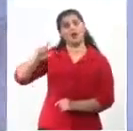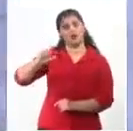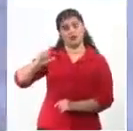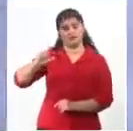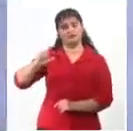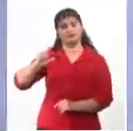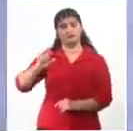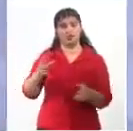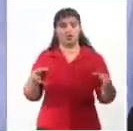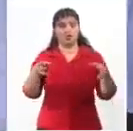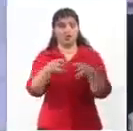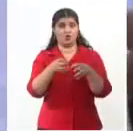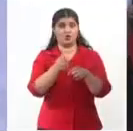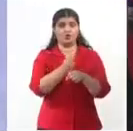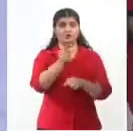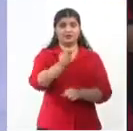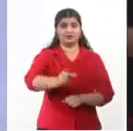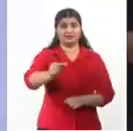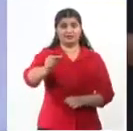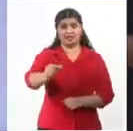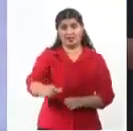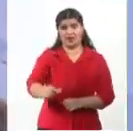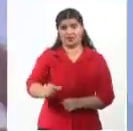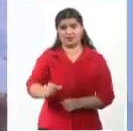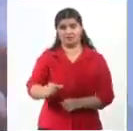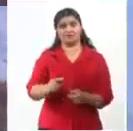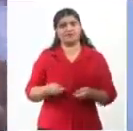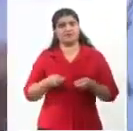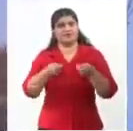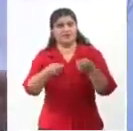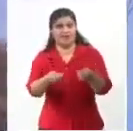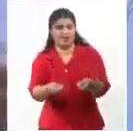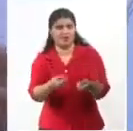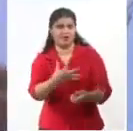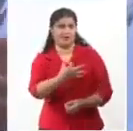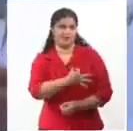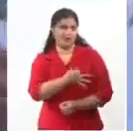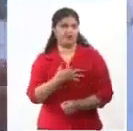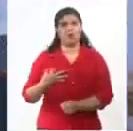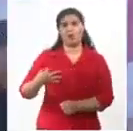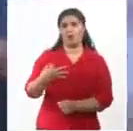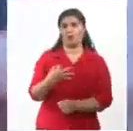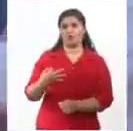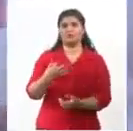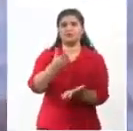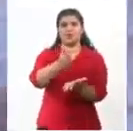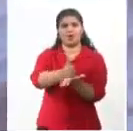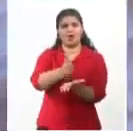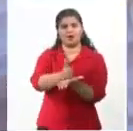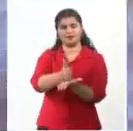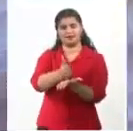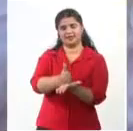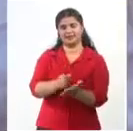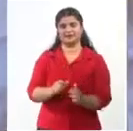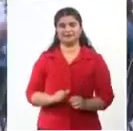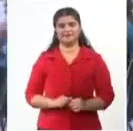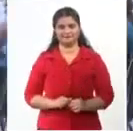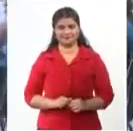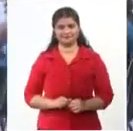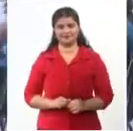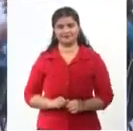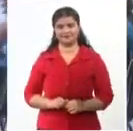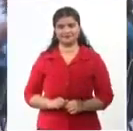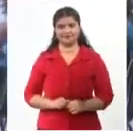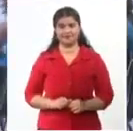un grupo de trabajadores e instituciones de la salud en el municipio cabecera, así como otros organismos. La etapa de